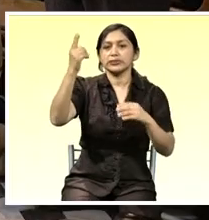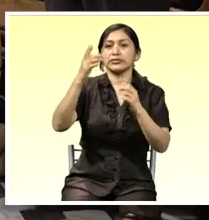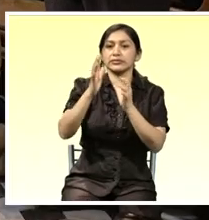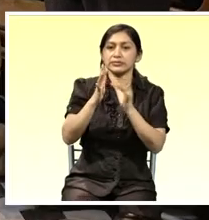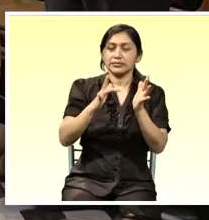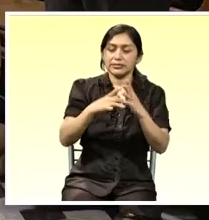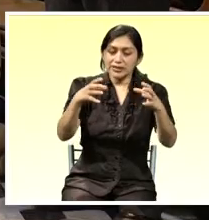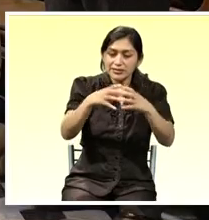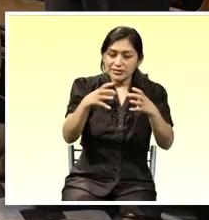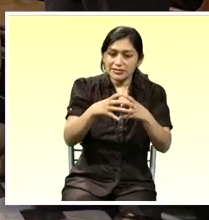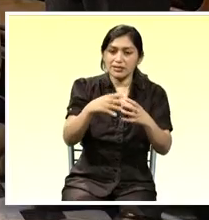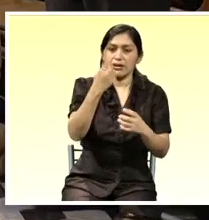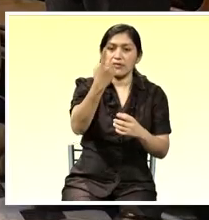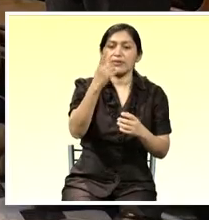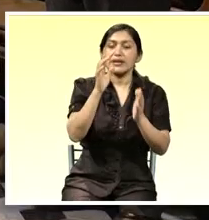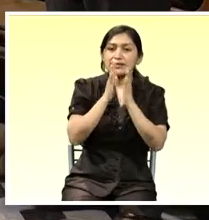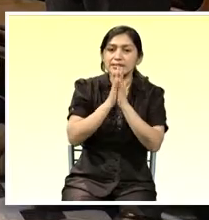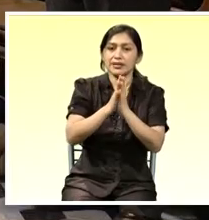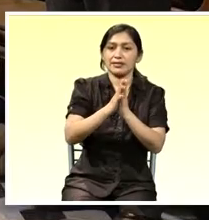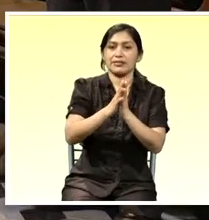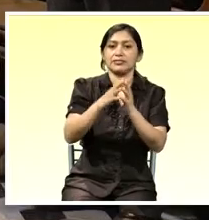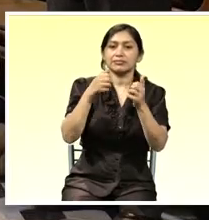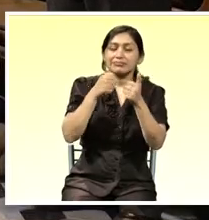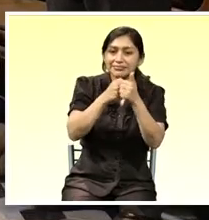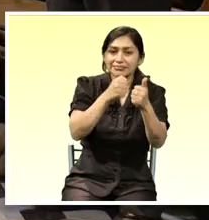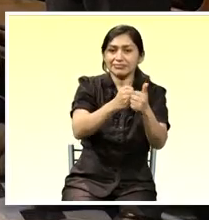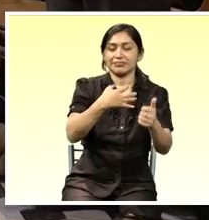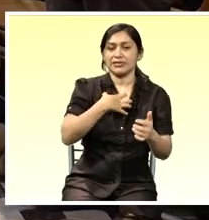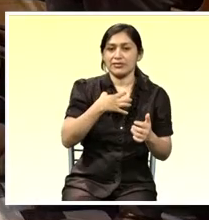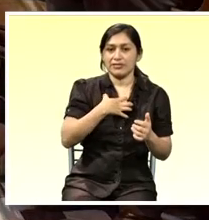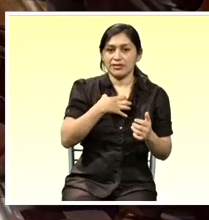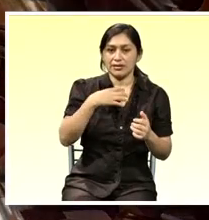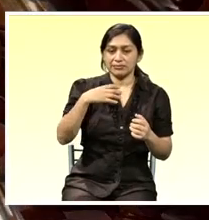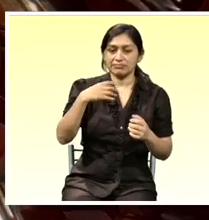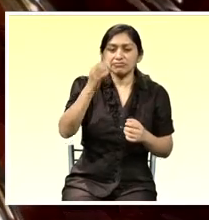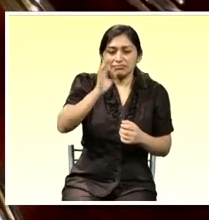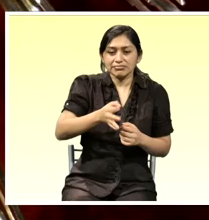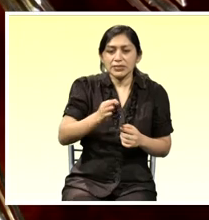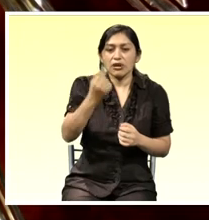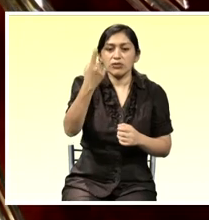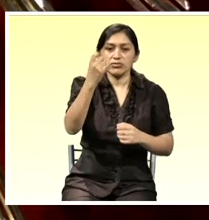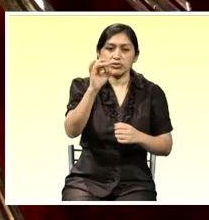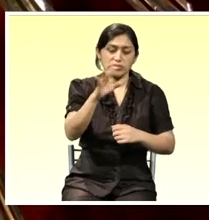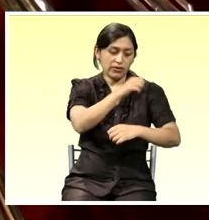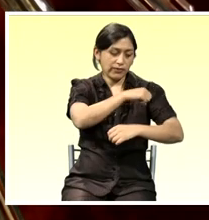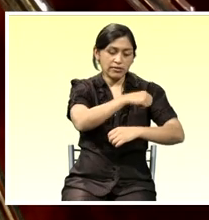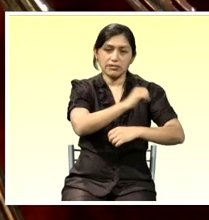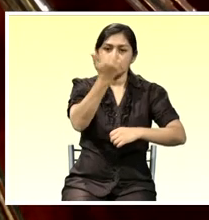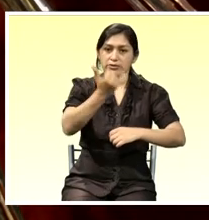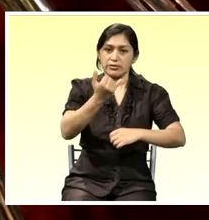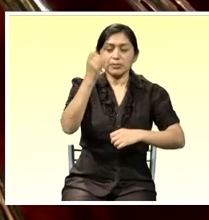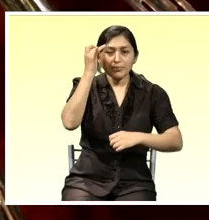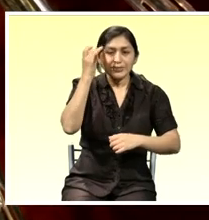católica y apostólica. Confieso que hay un solo bautismo para el perdón de los pecados.